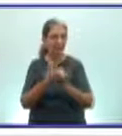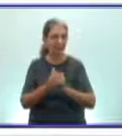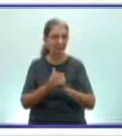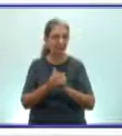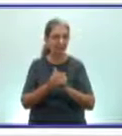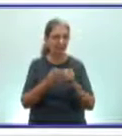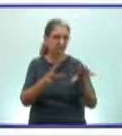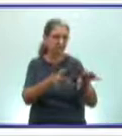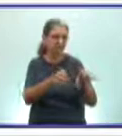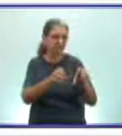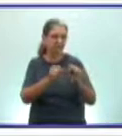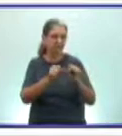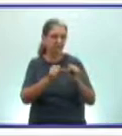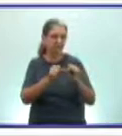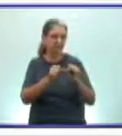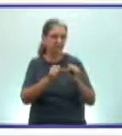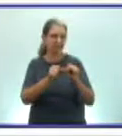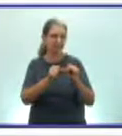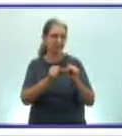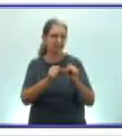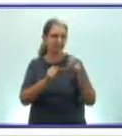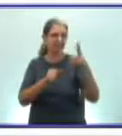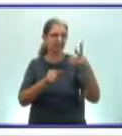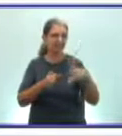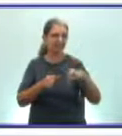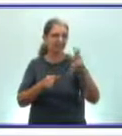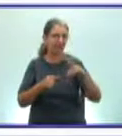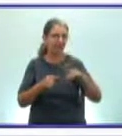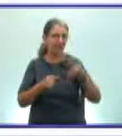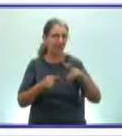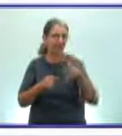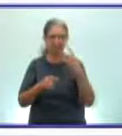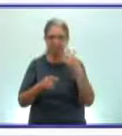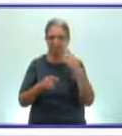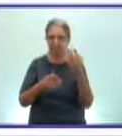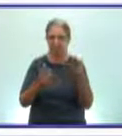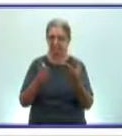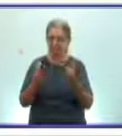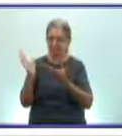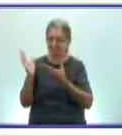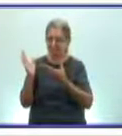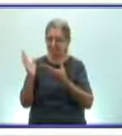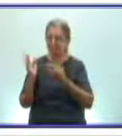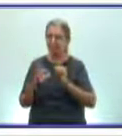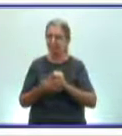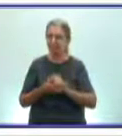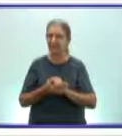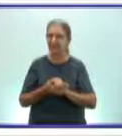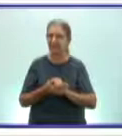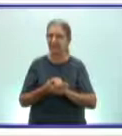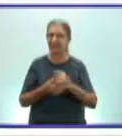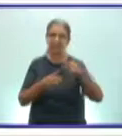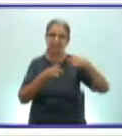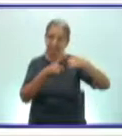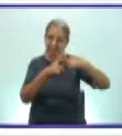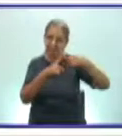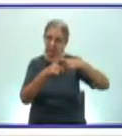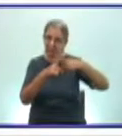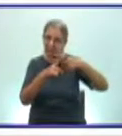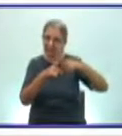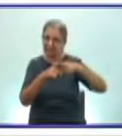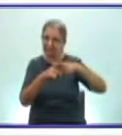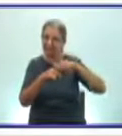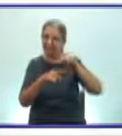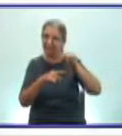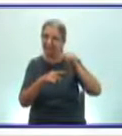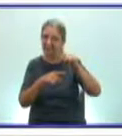Recopiló los valores de la manera siguiente. Ahí puedes observar que están los valores de la temperatura que fue